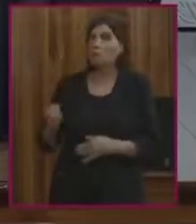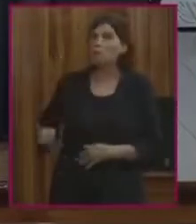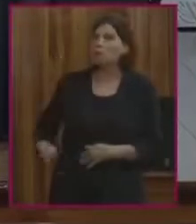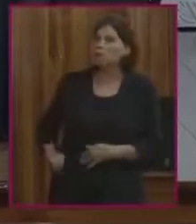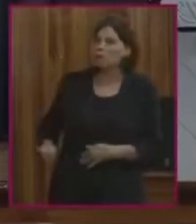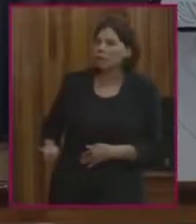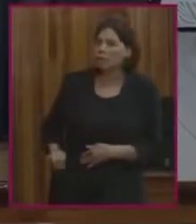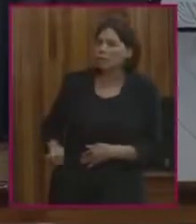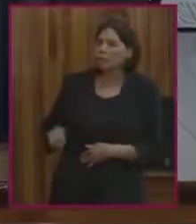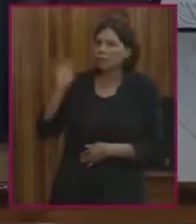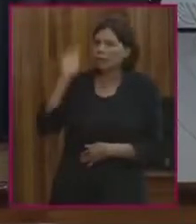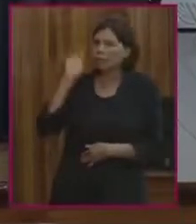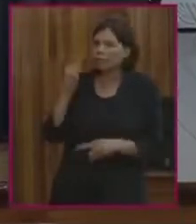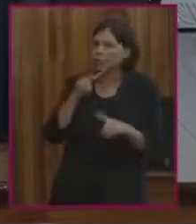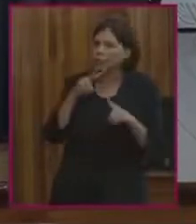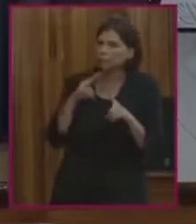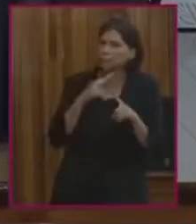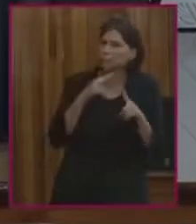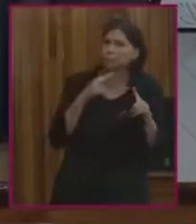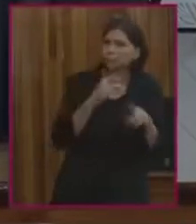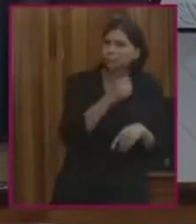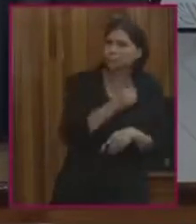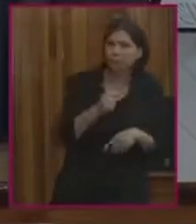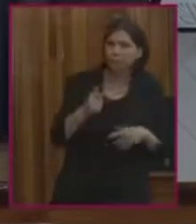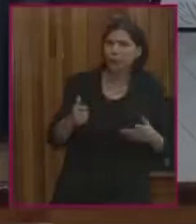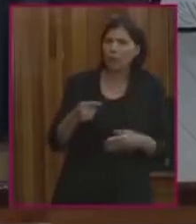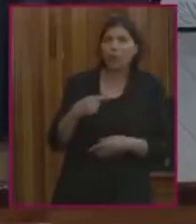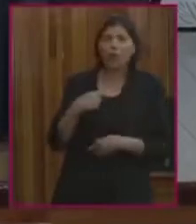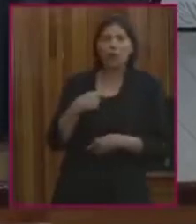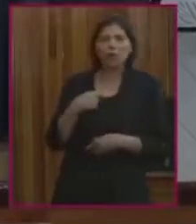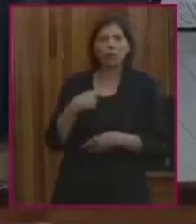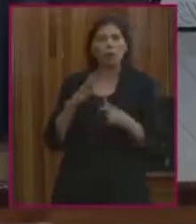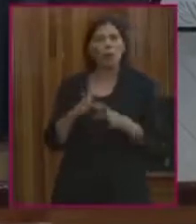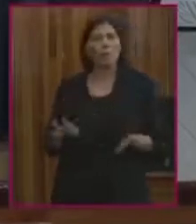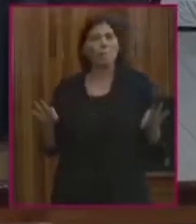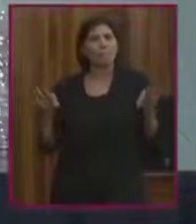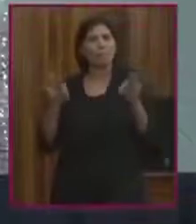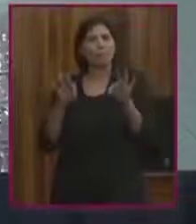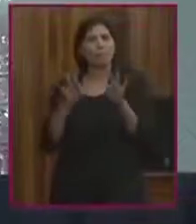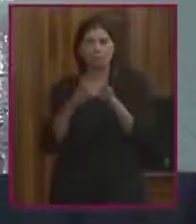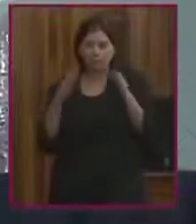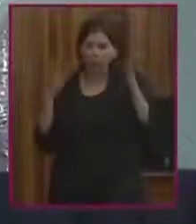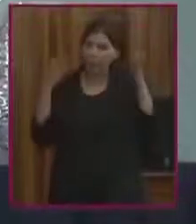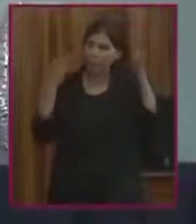Yo quiero reiterar la importancia del cambio de orientación y de enfoque del nuevo